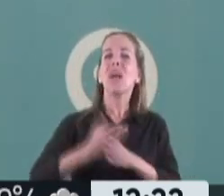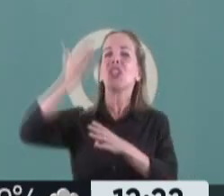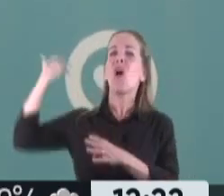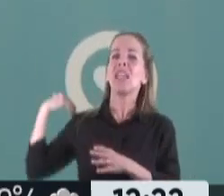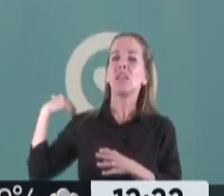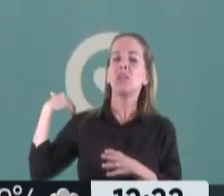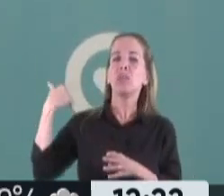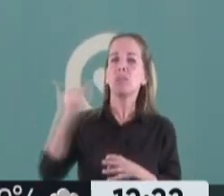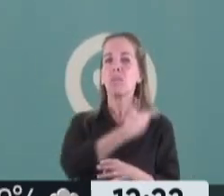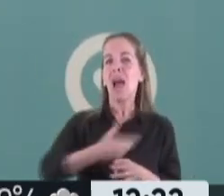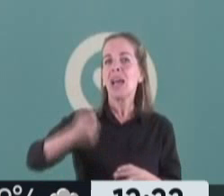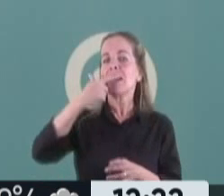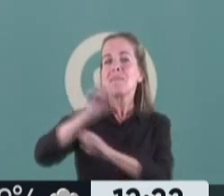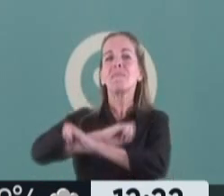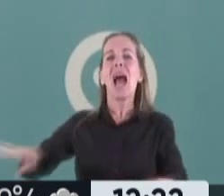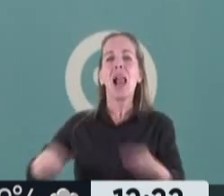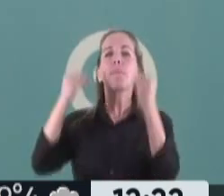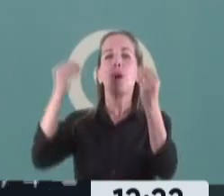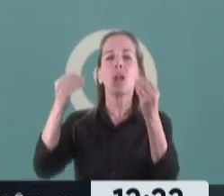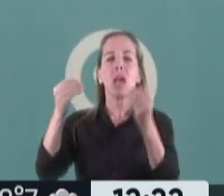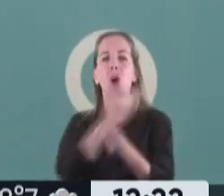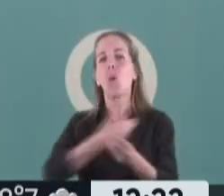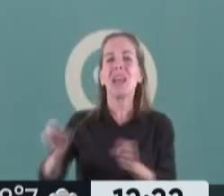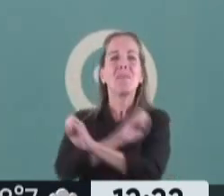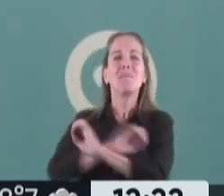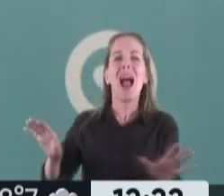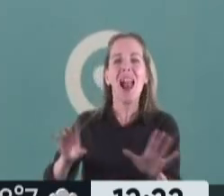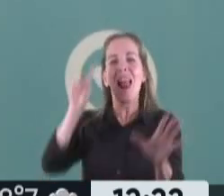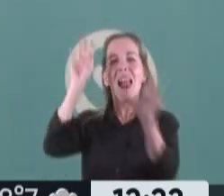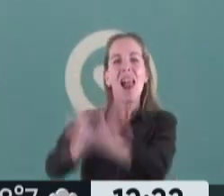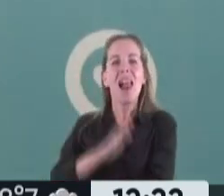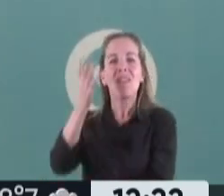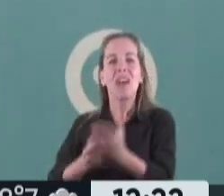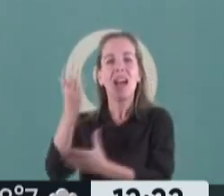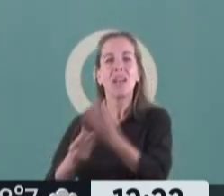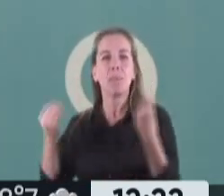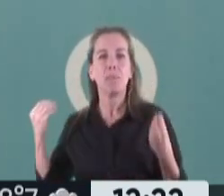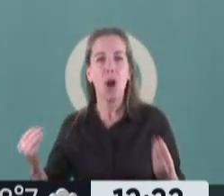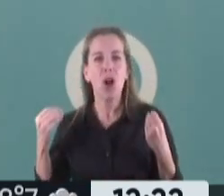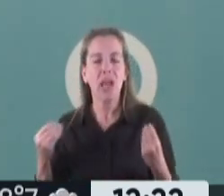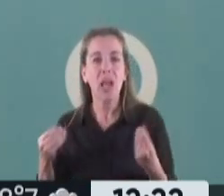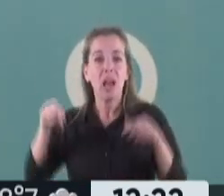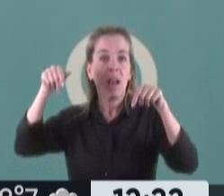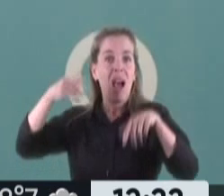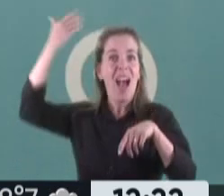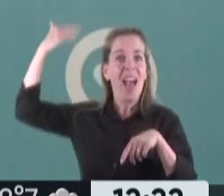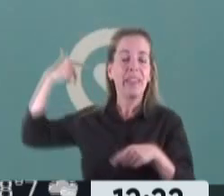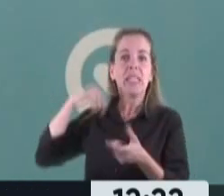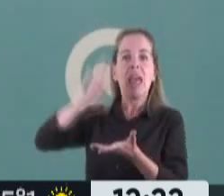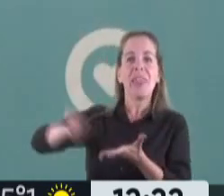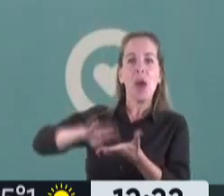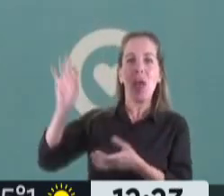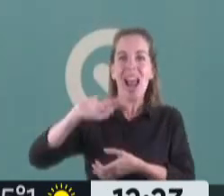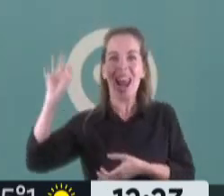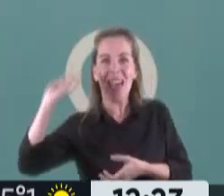Macri. ¿Por qué gobernaron tan mal? ¿Por qué encontraron un país desendeudado, con baja desocupación